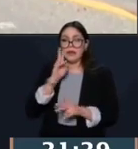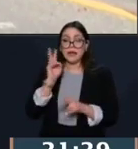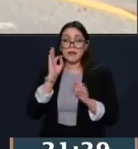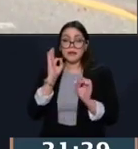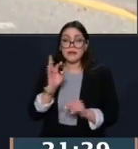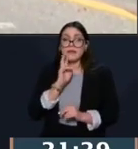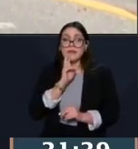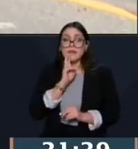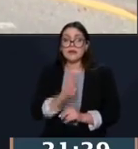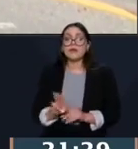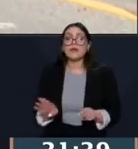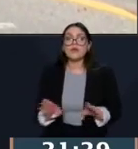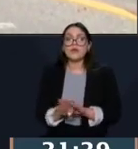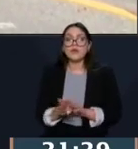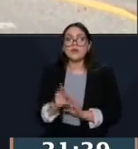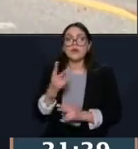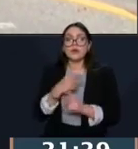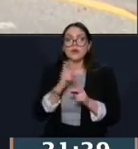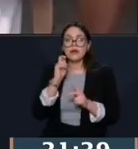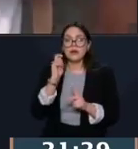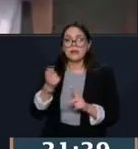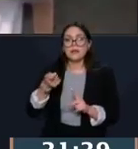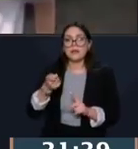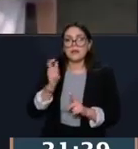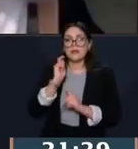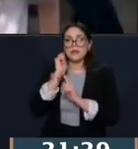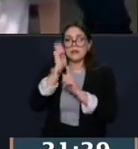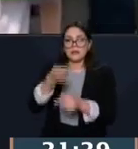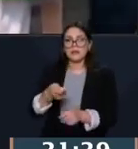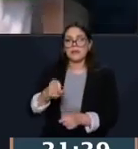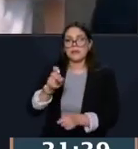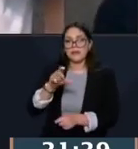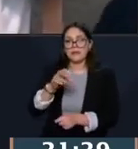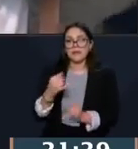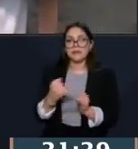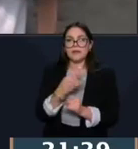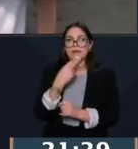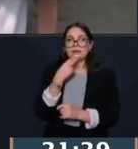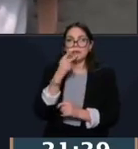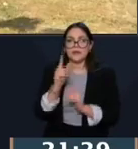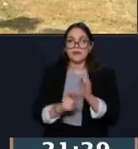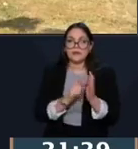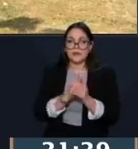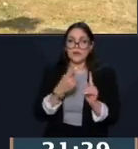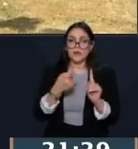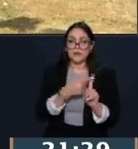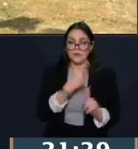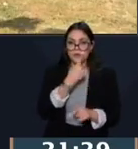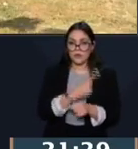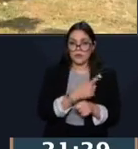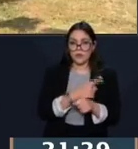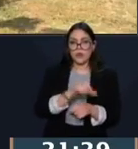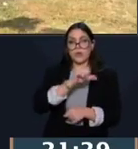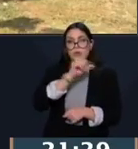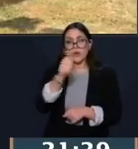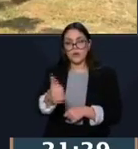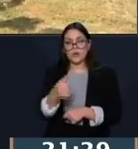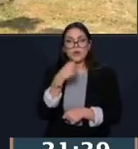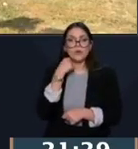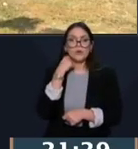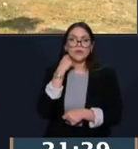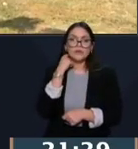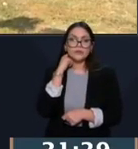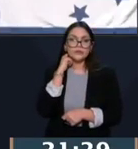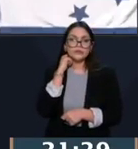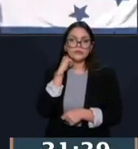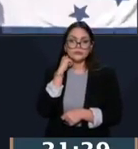a partir de pesquisas y el uso de la ley. Bueno, eso por un lado. Lo que sí, y lo quiero decir porque acá hay